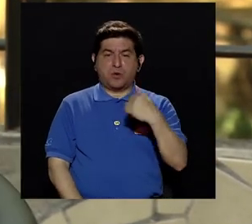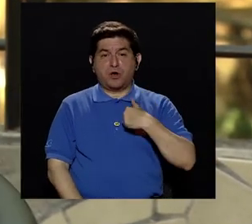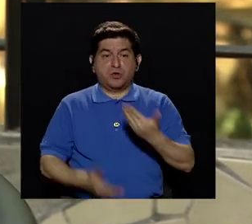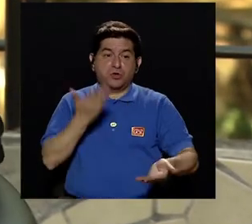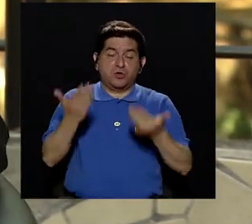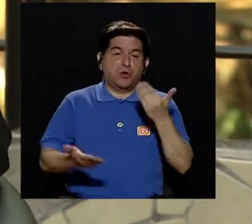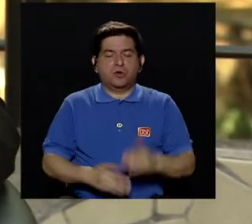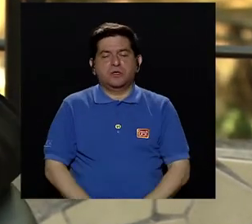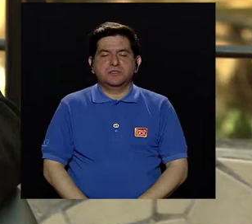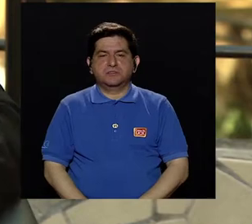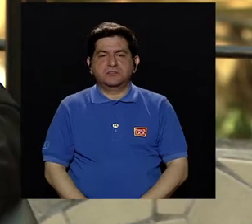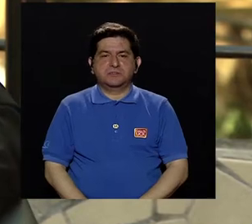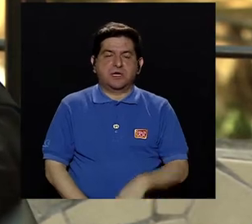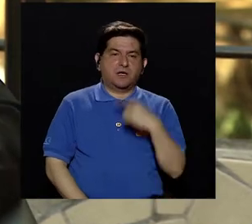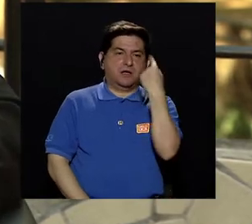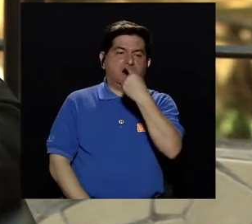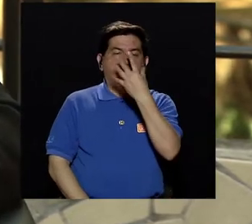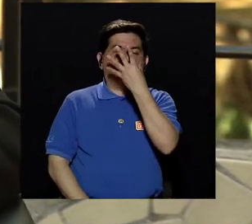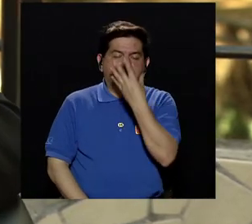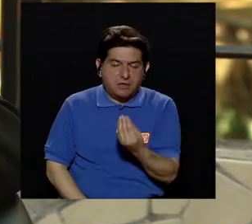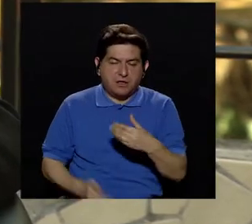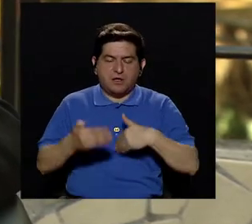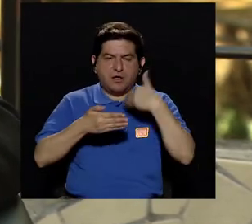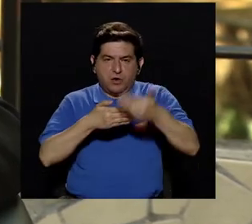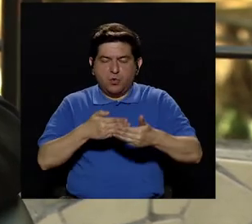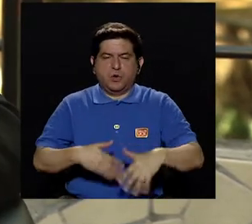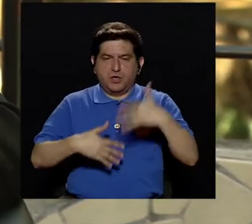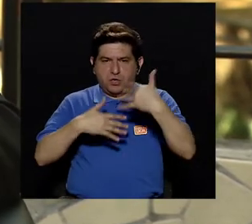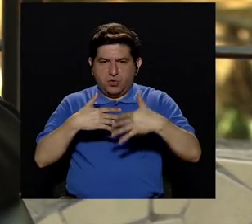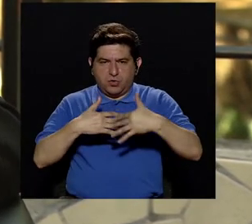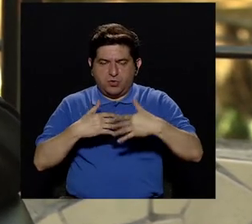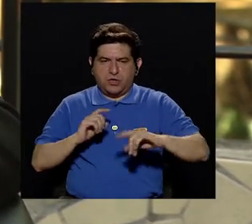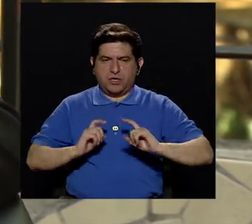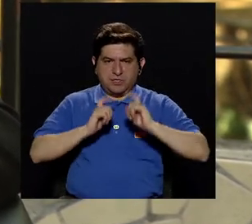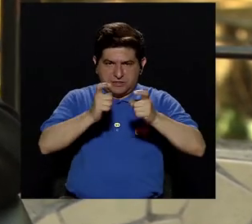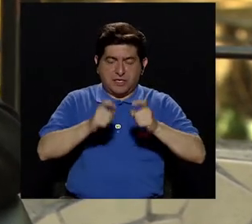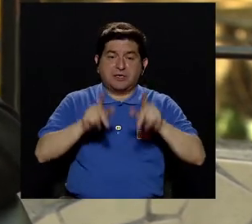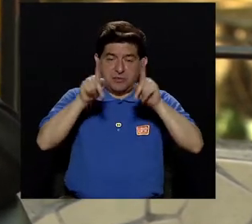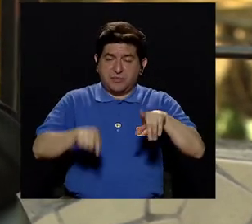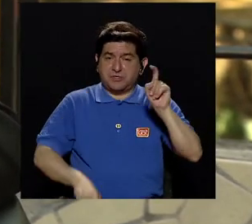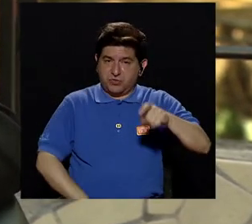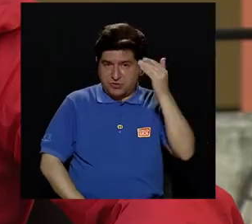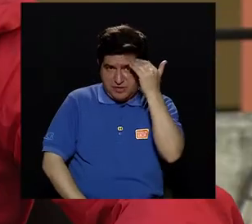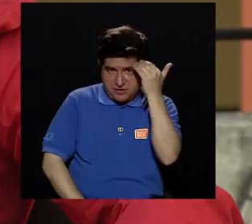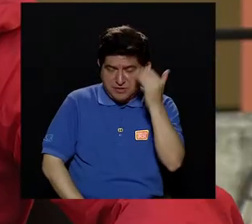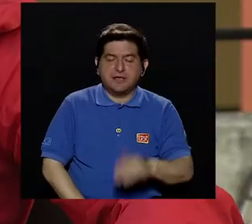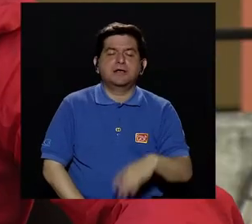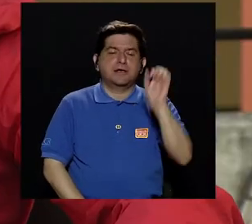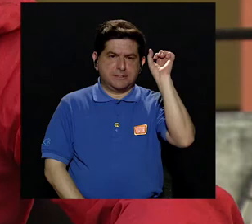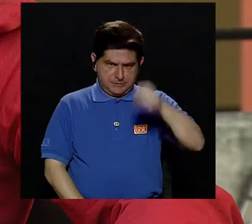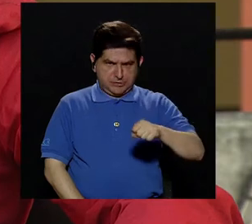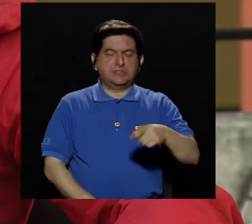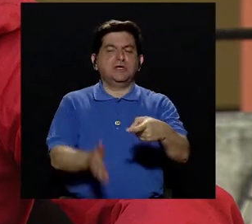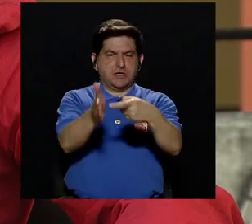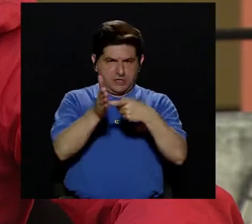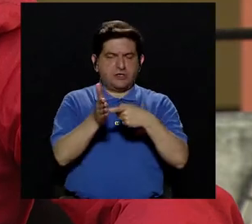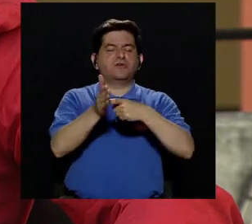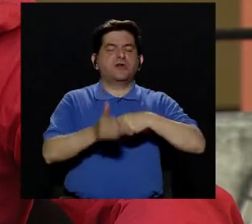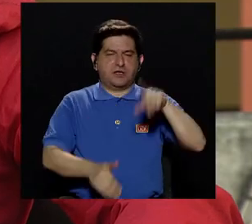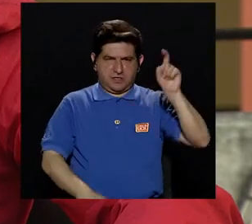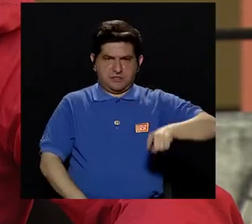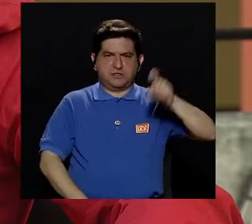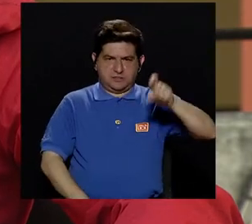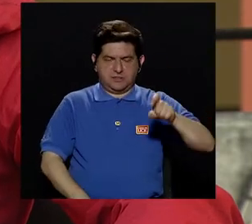puedo tal vez desmayar después de que me toman sangre. ¿Existen condiciones generales que la persona debe saber? Sí, claro, hay una serie de condiciones o de